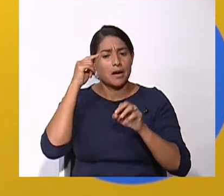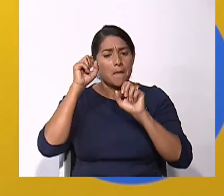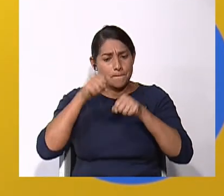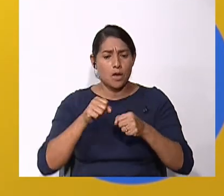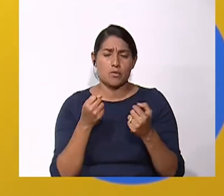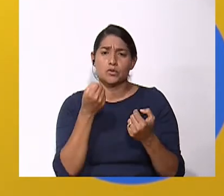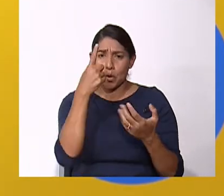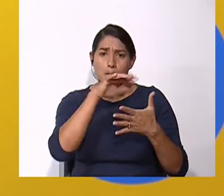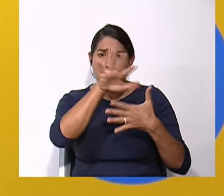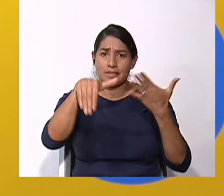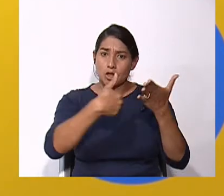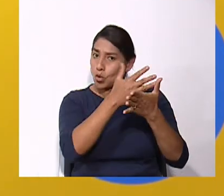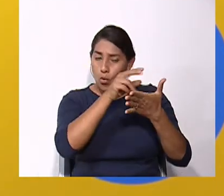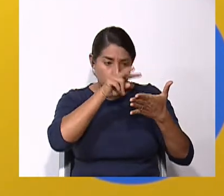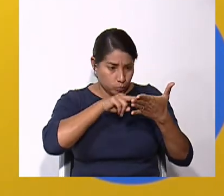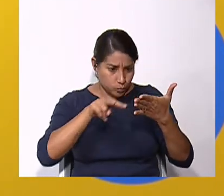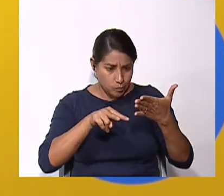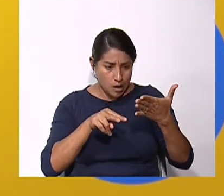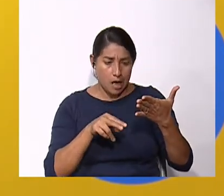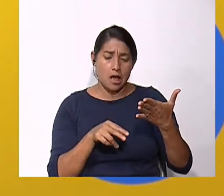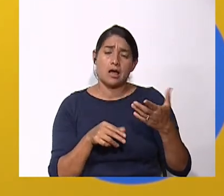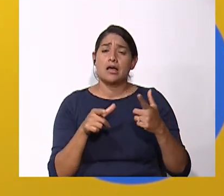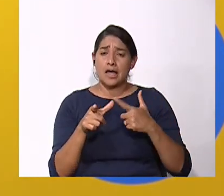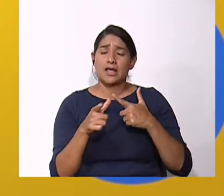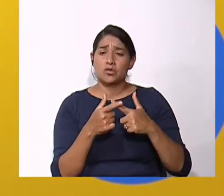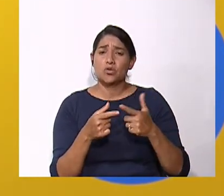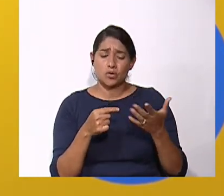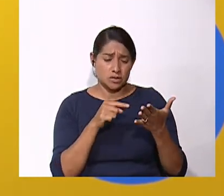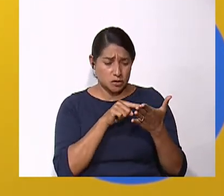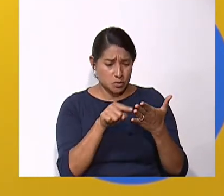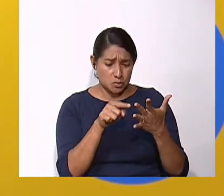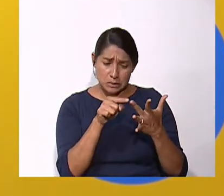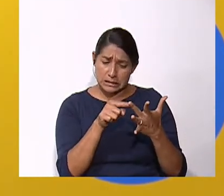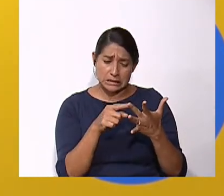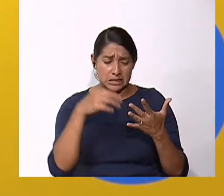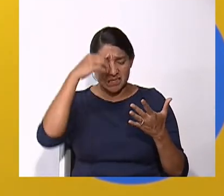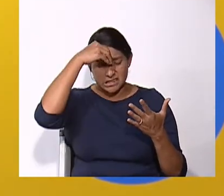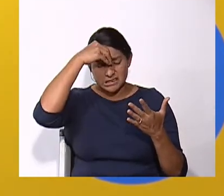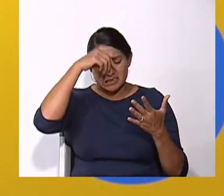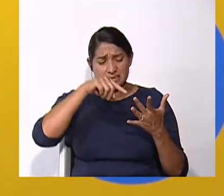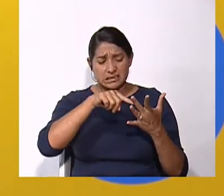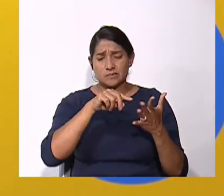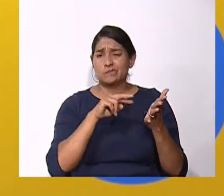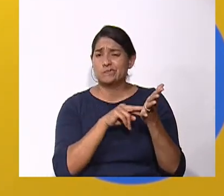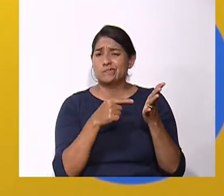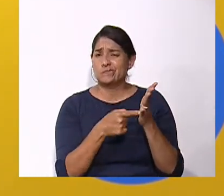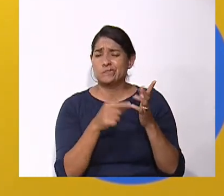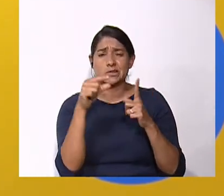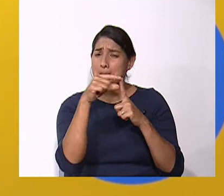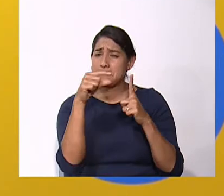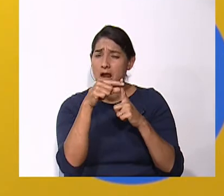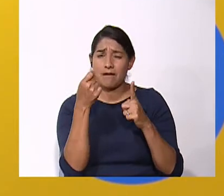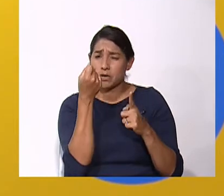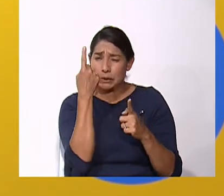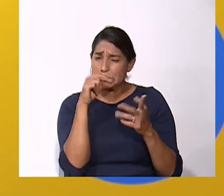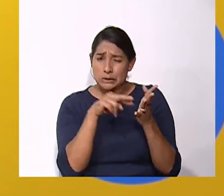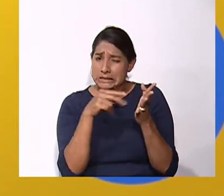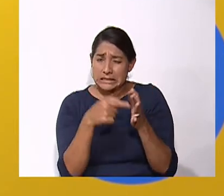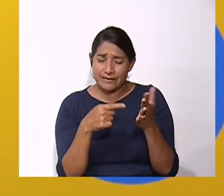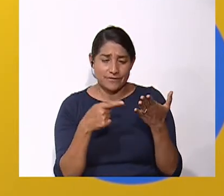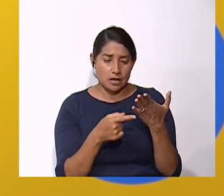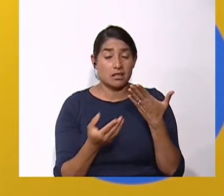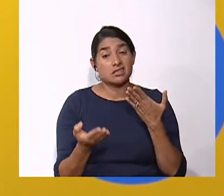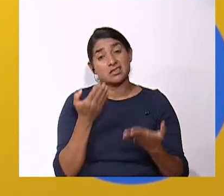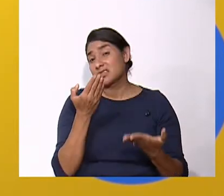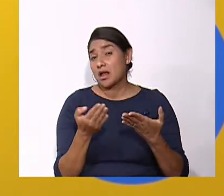podamos comprender el texto. Entonces, si yo me quedo ignorando el significado de esa palabra,